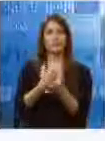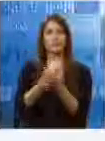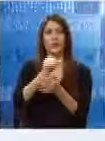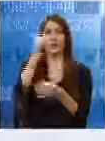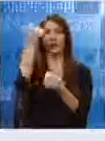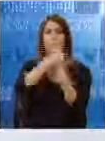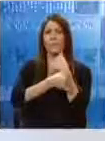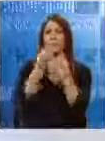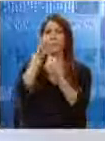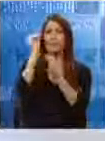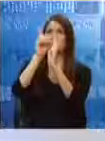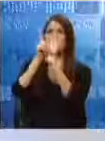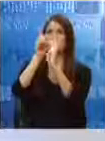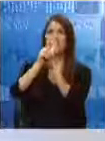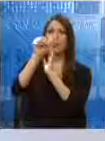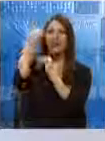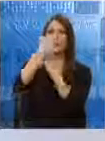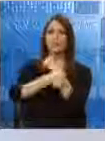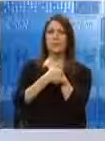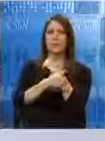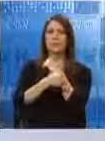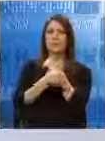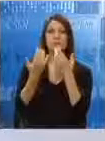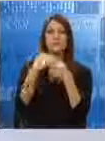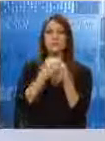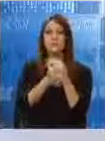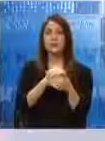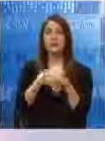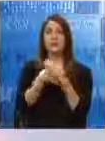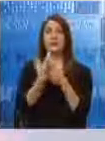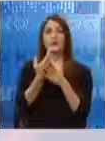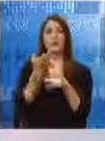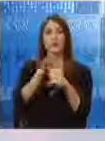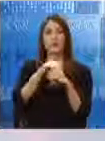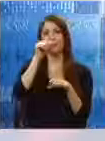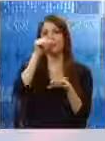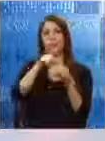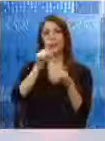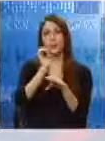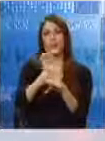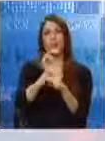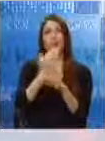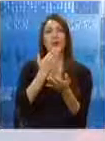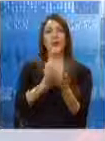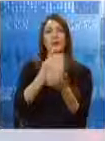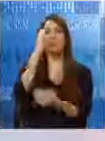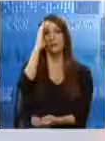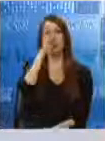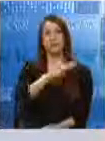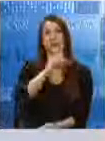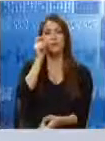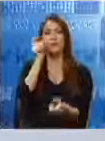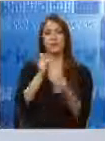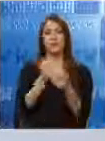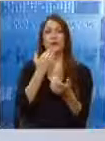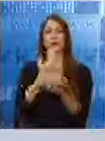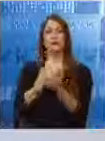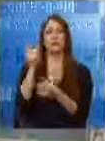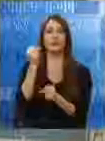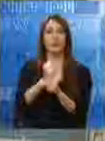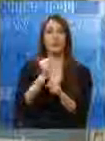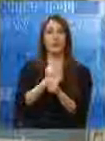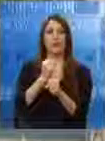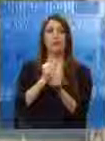millonarias en el extranjero, donde aparentemente se lavaba dinero de corrupción en Petroecuador. Gracias a nuestra policía y fiscalía, han trabajado sin